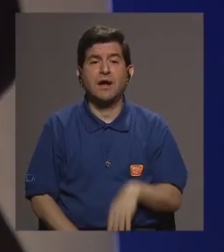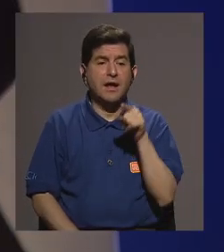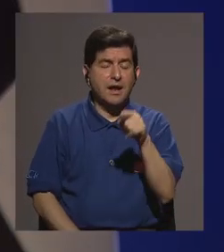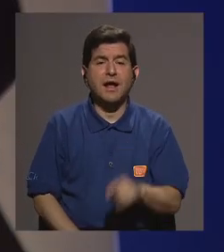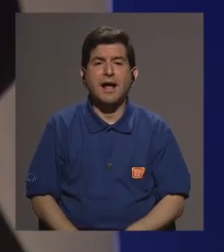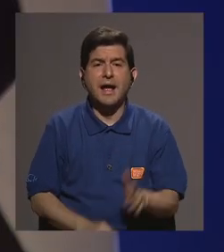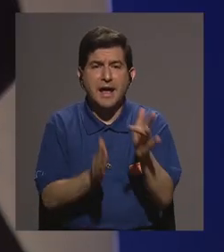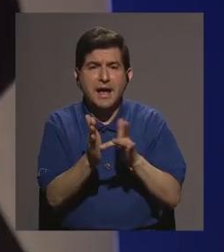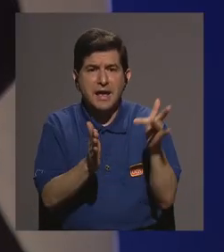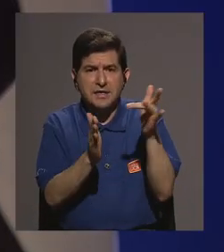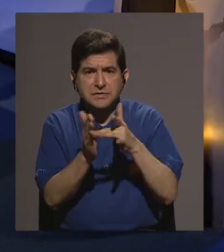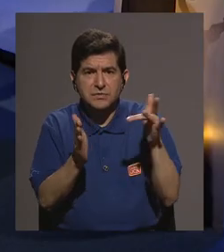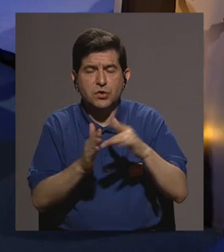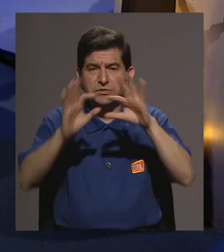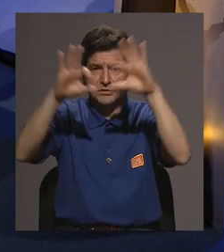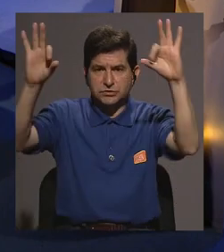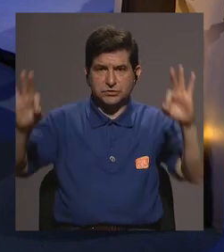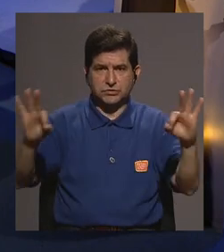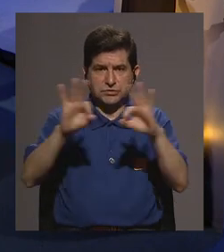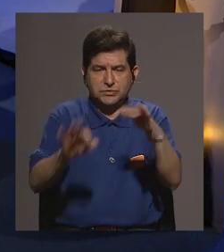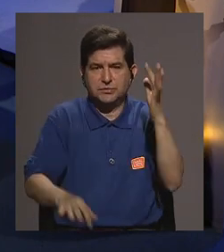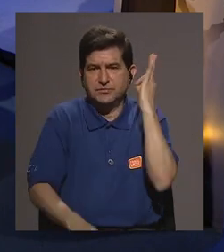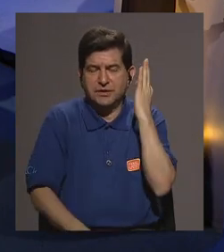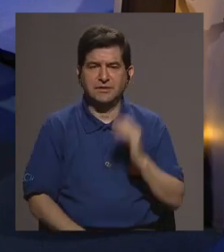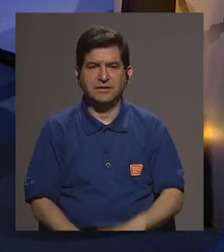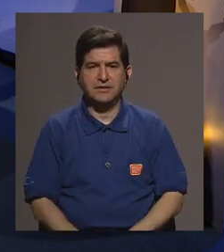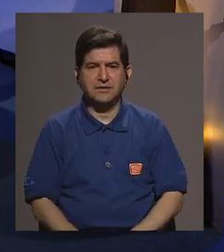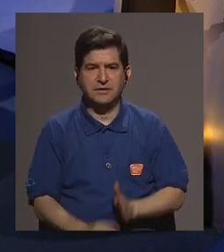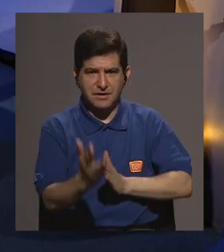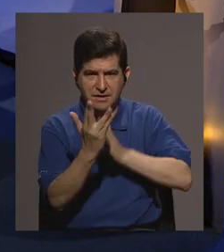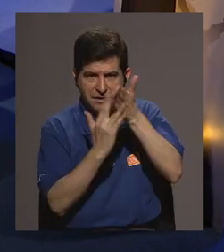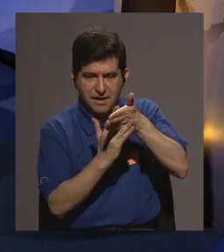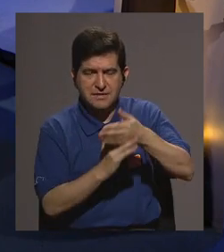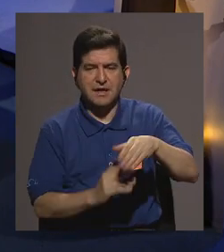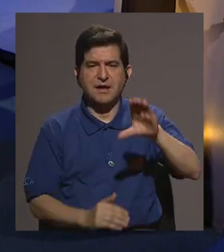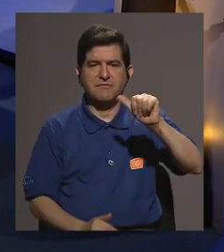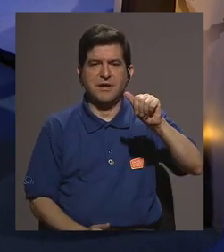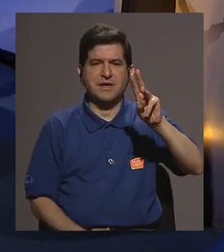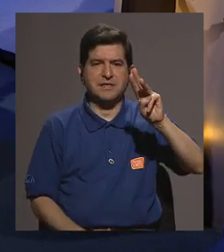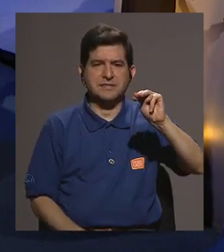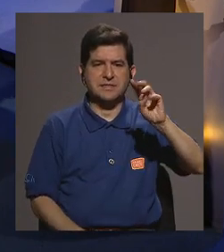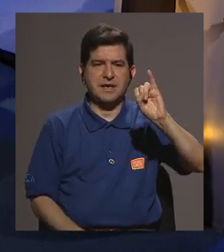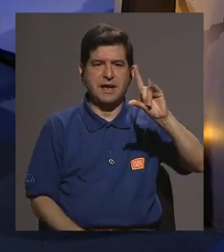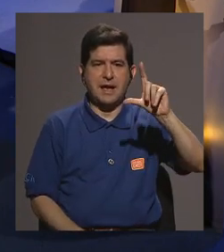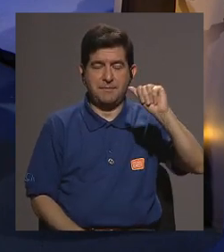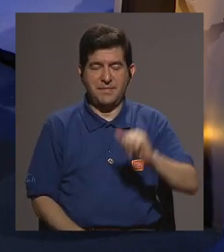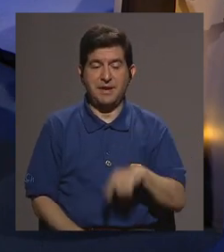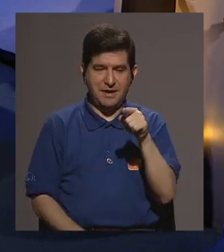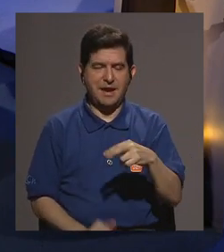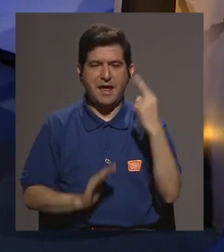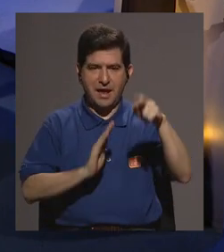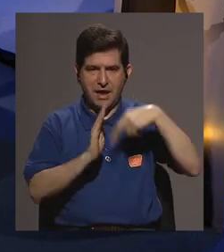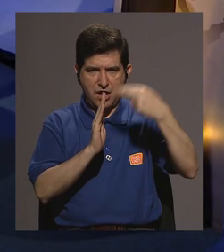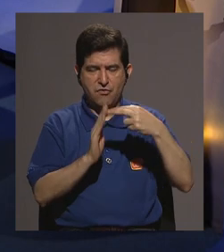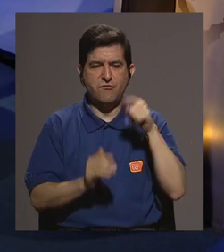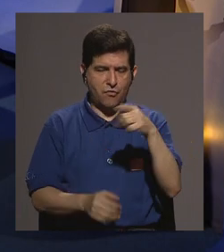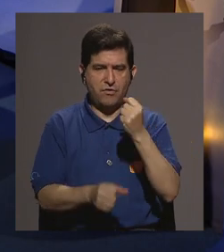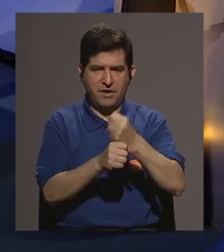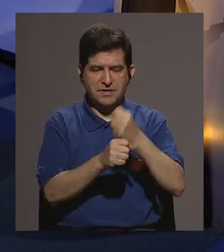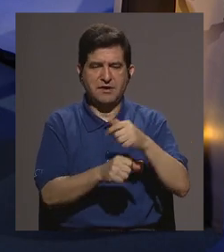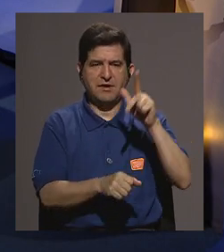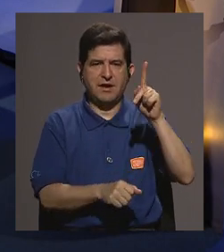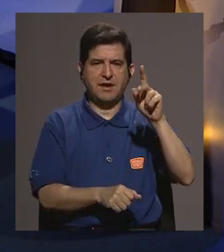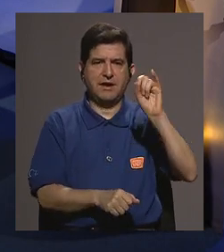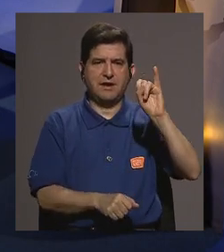está en la explotación de la imagen de la mujer como tal entonces esa y por medio de camila el personaje que desarrolla aquí